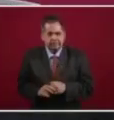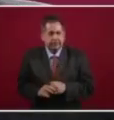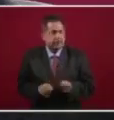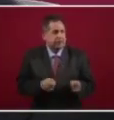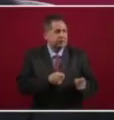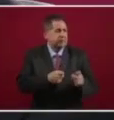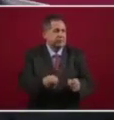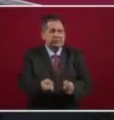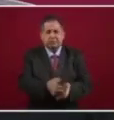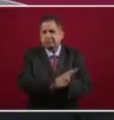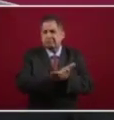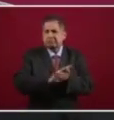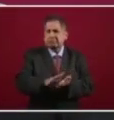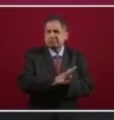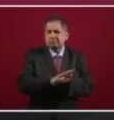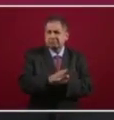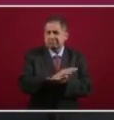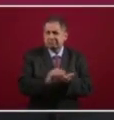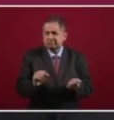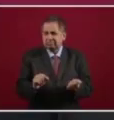arrasar